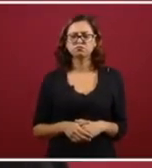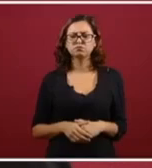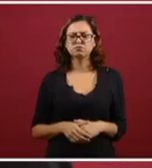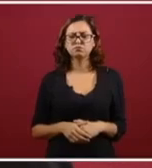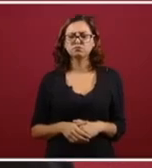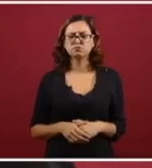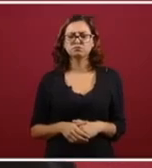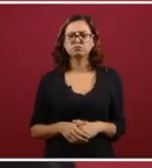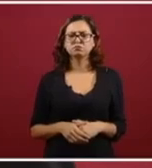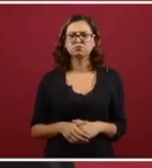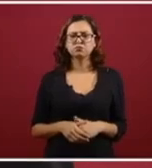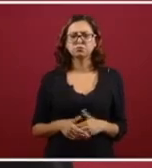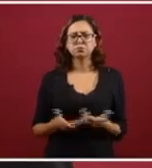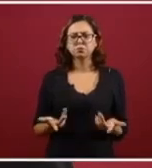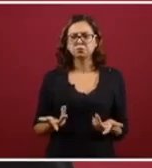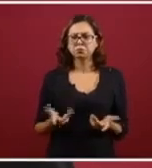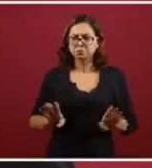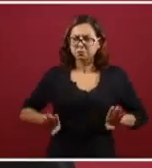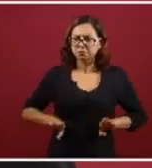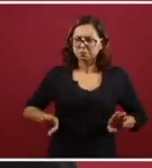respecto a México,